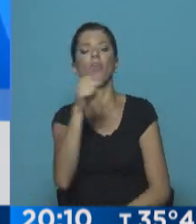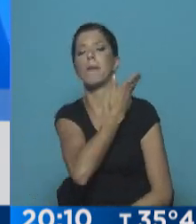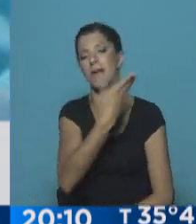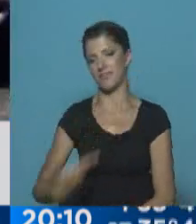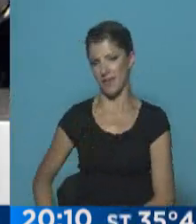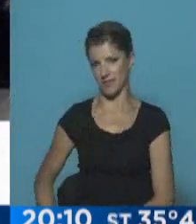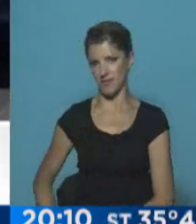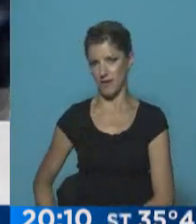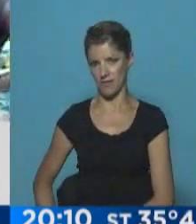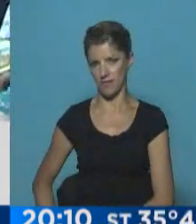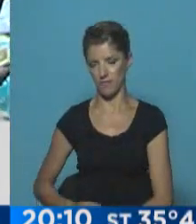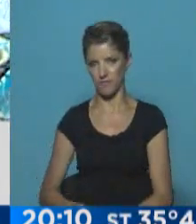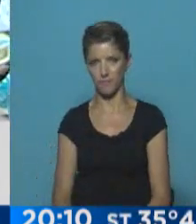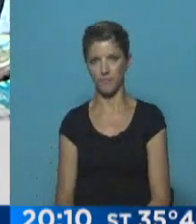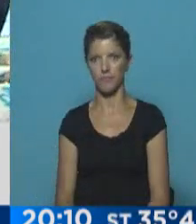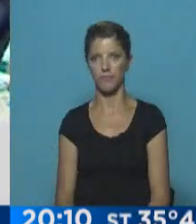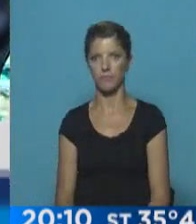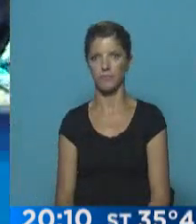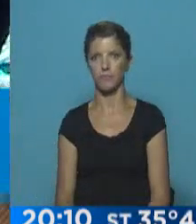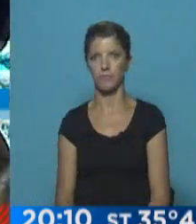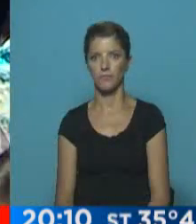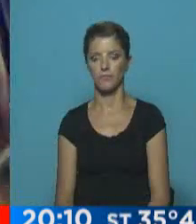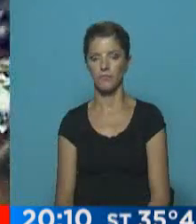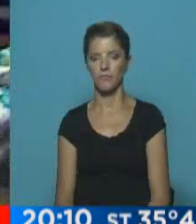y urgencia y emblemático